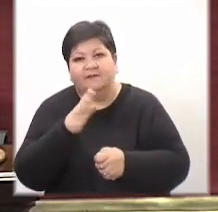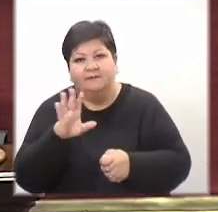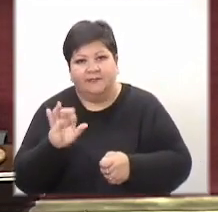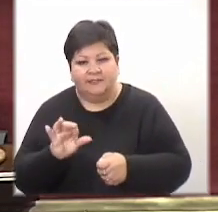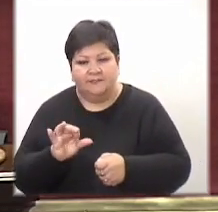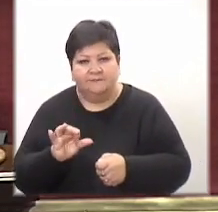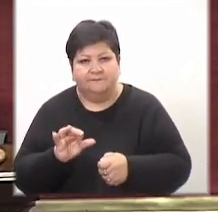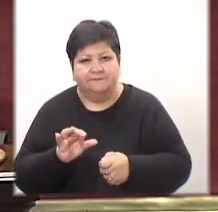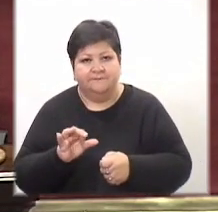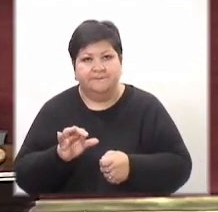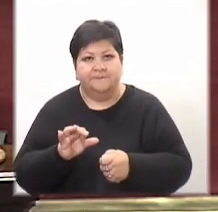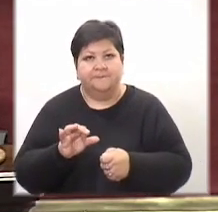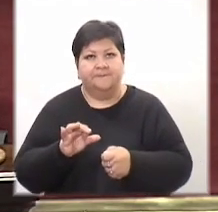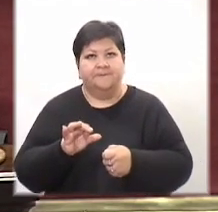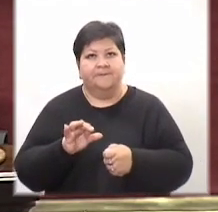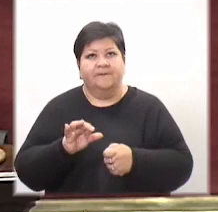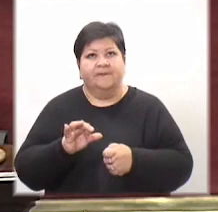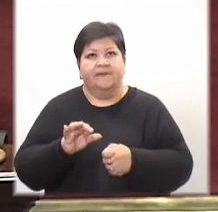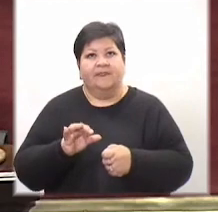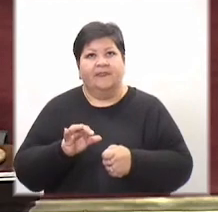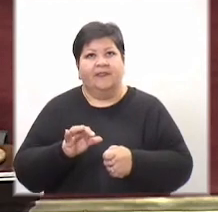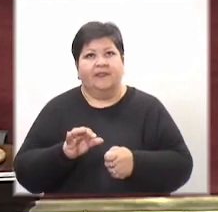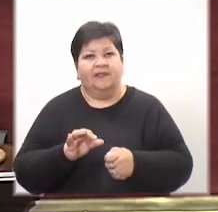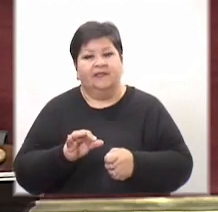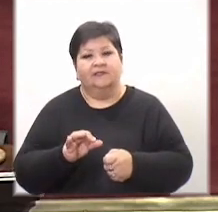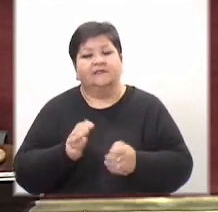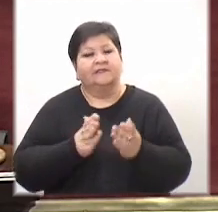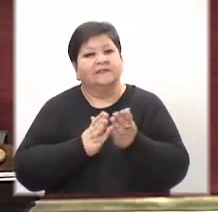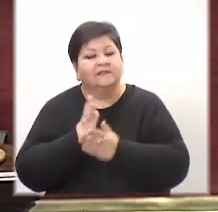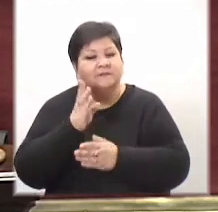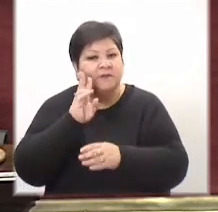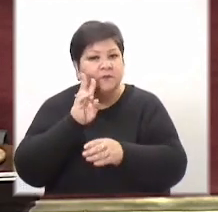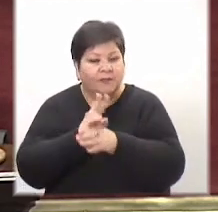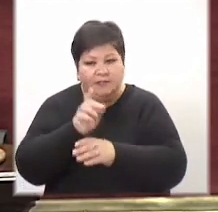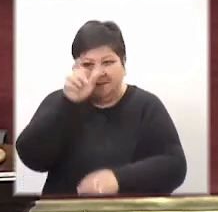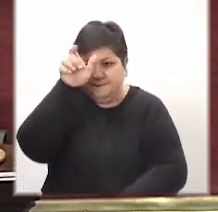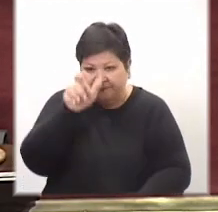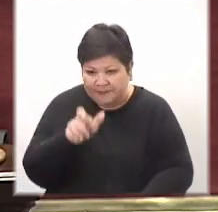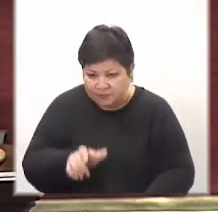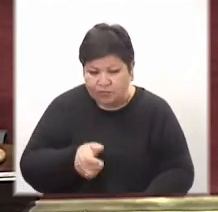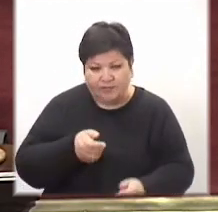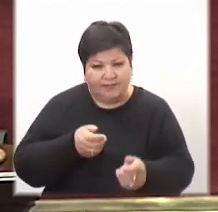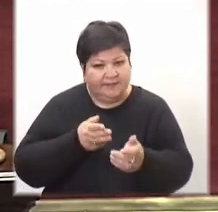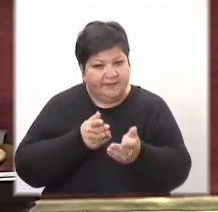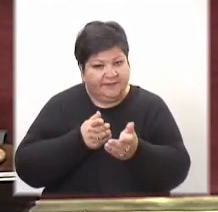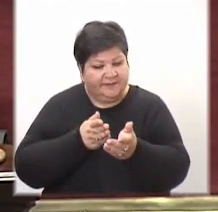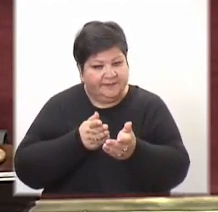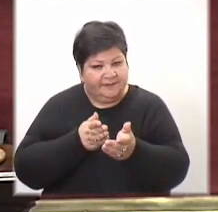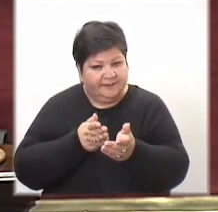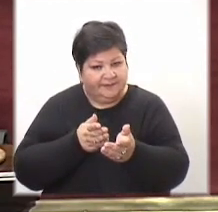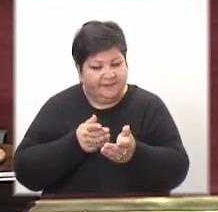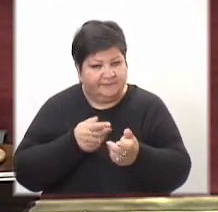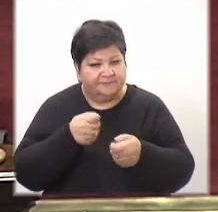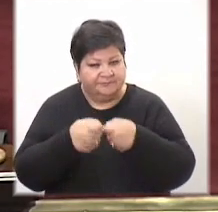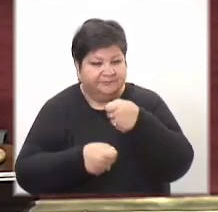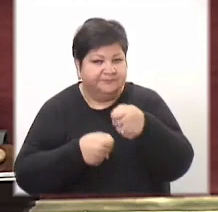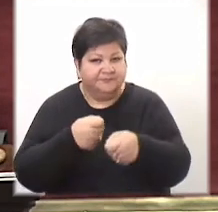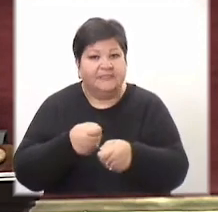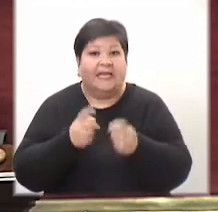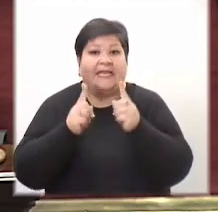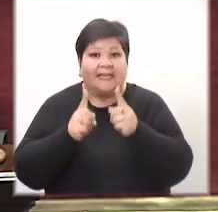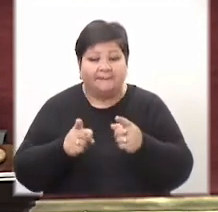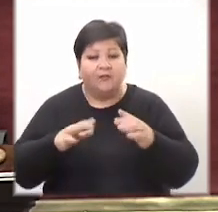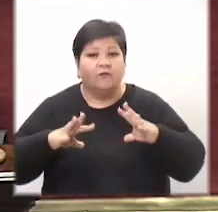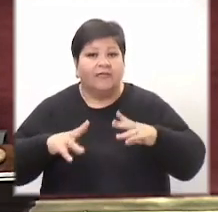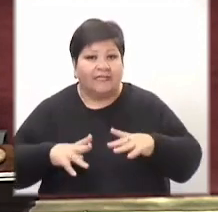considerar del que fuera el titular persona beneficiaria. Permite aumentar las jubilaciones sumergidas.